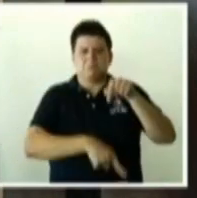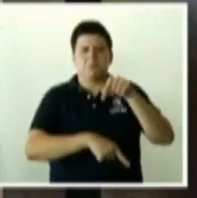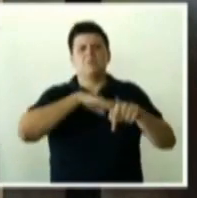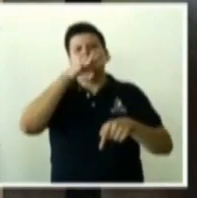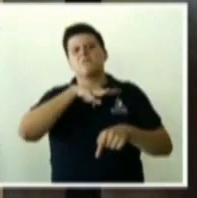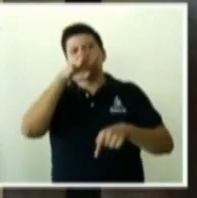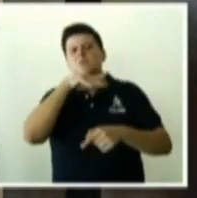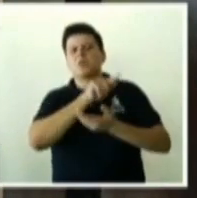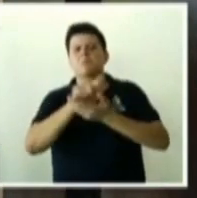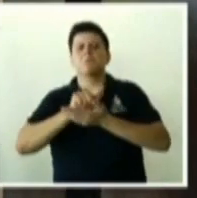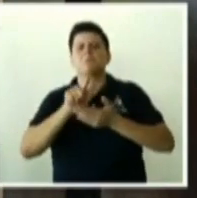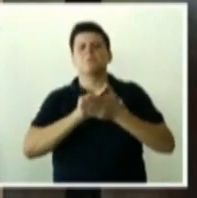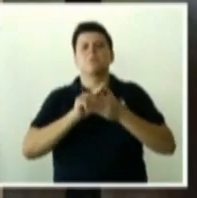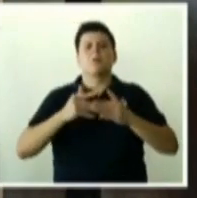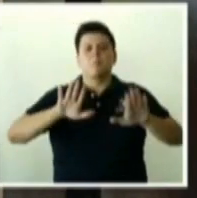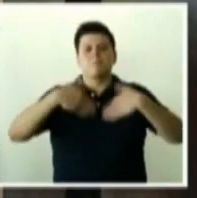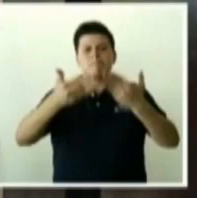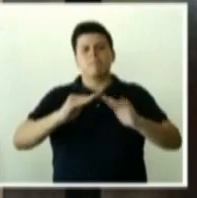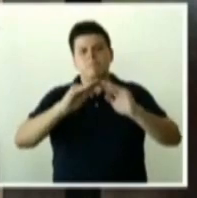de sus patios y sus techos